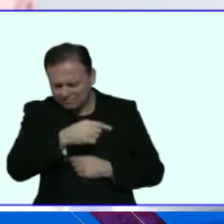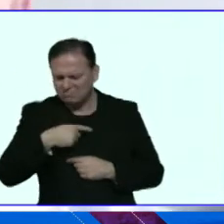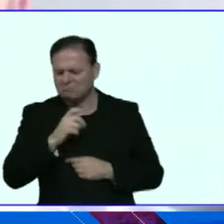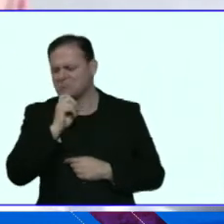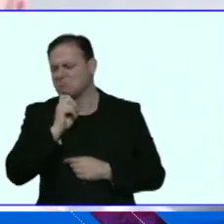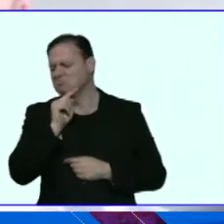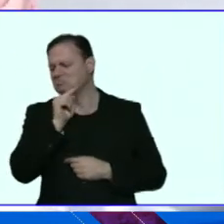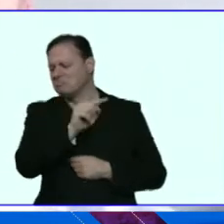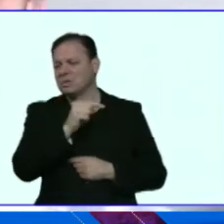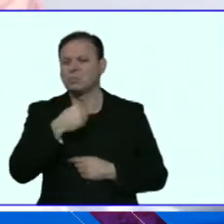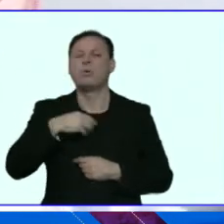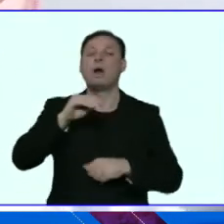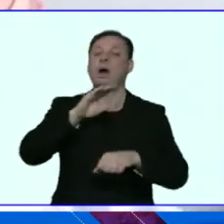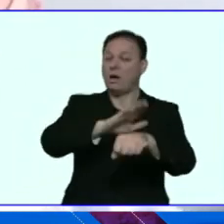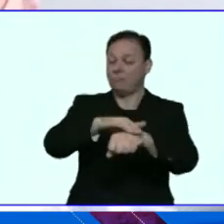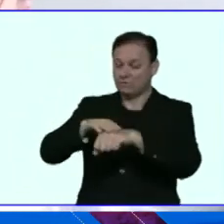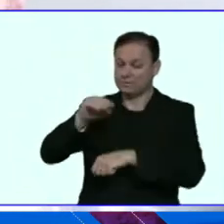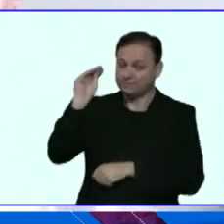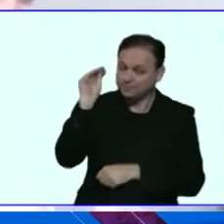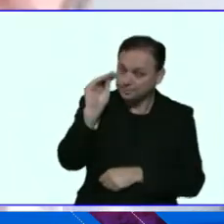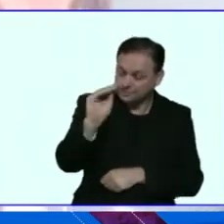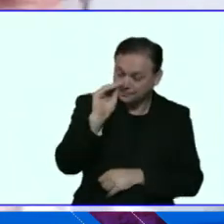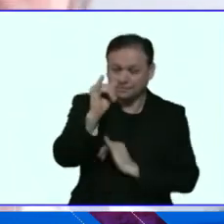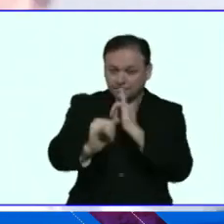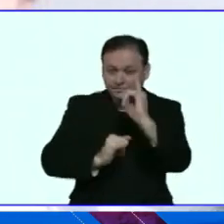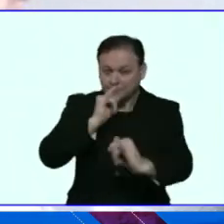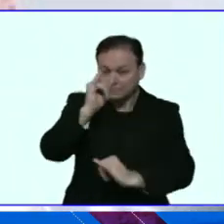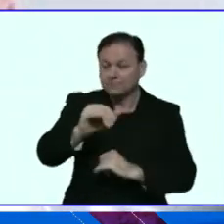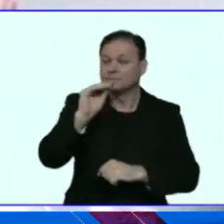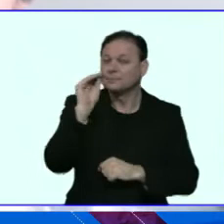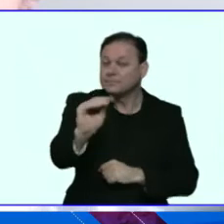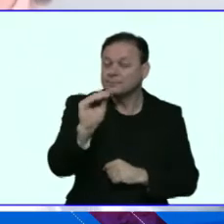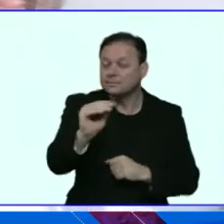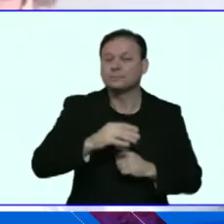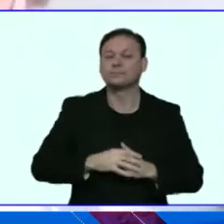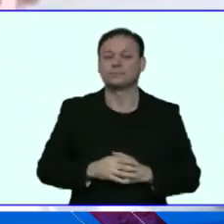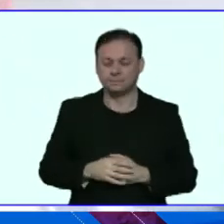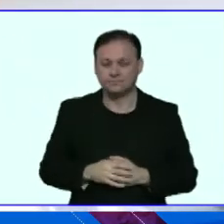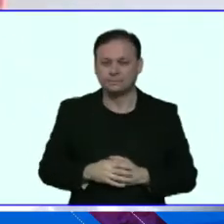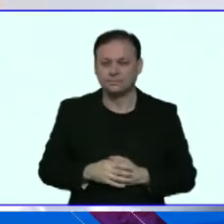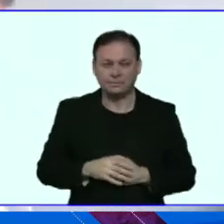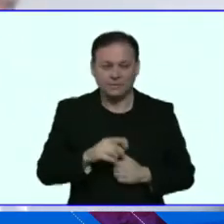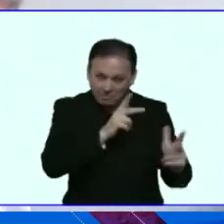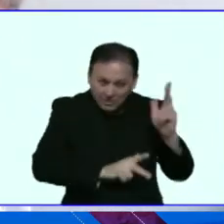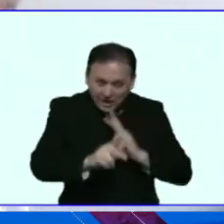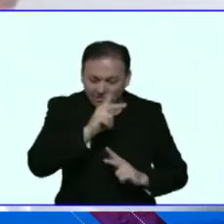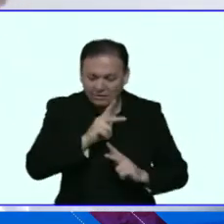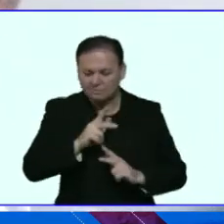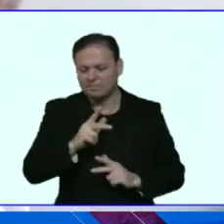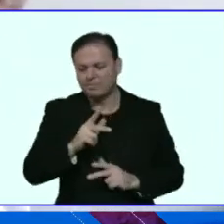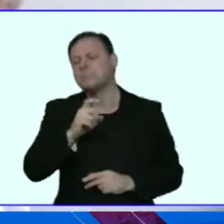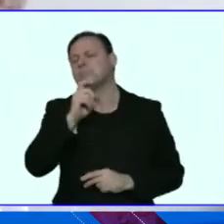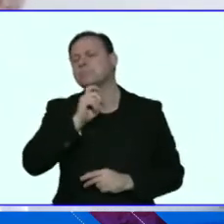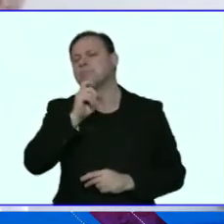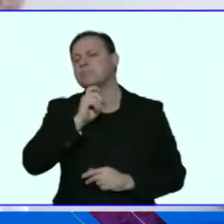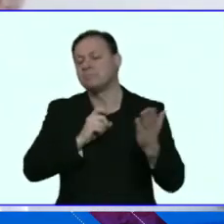está pasando y vos me decís que vas a hacer tal cosa y encima de eso te digo, no te creo. Y acá está. Ha pasado